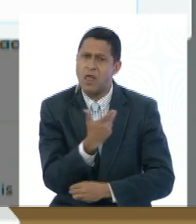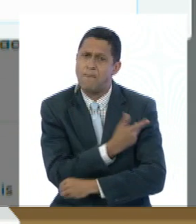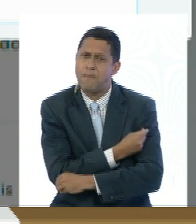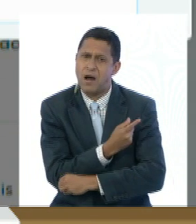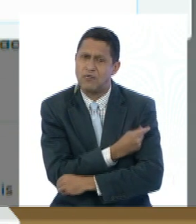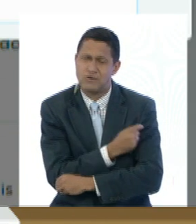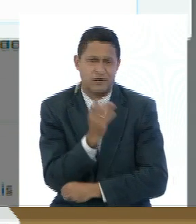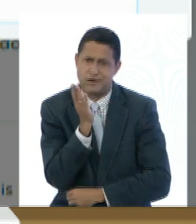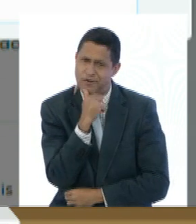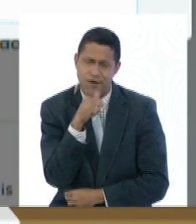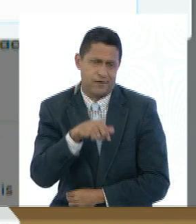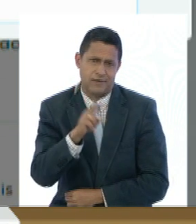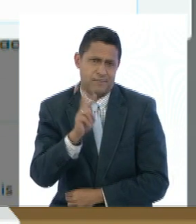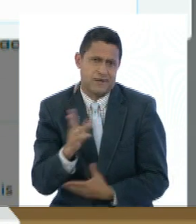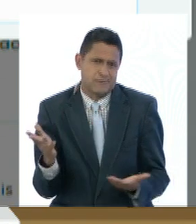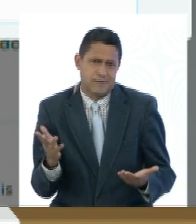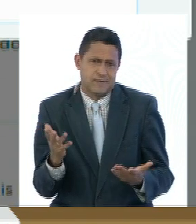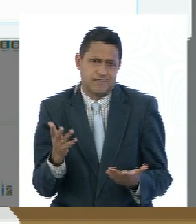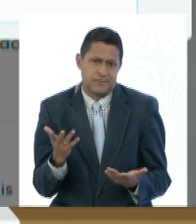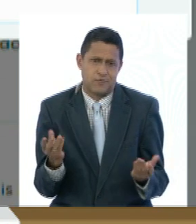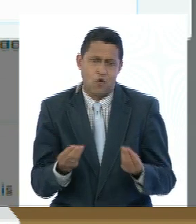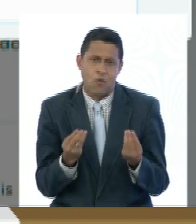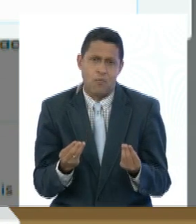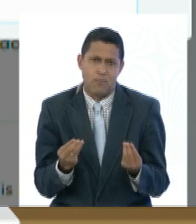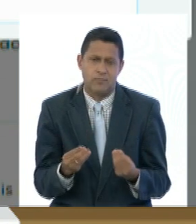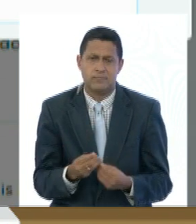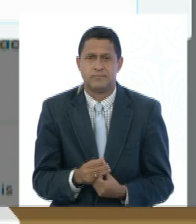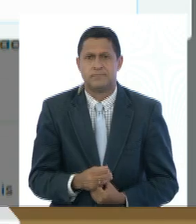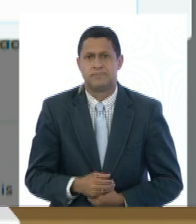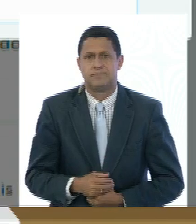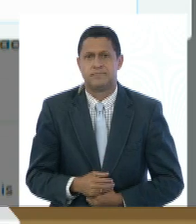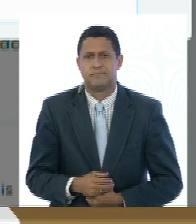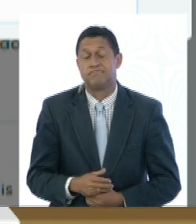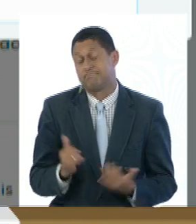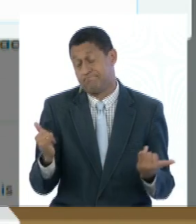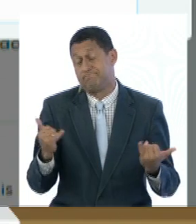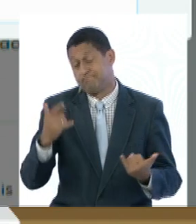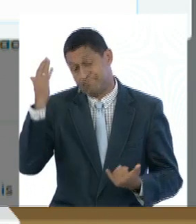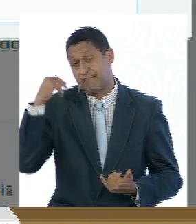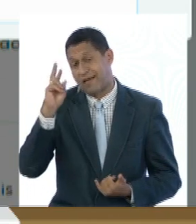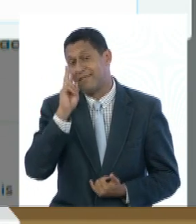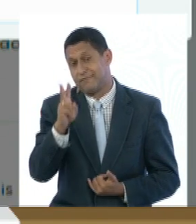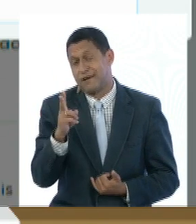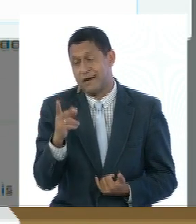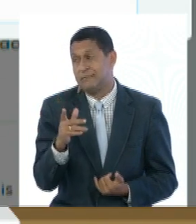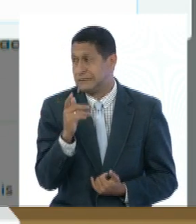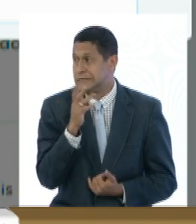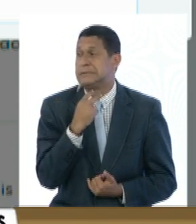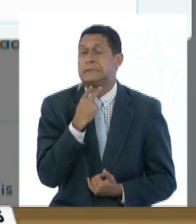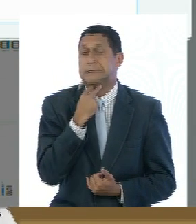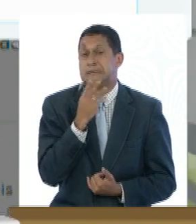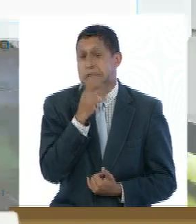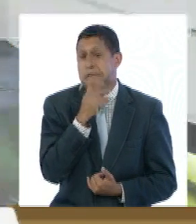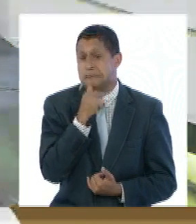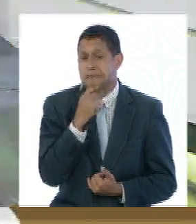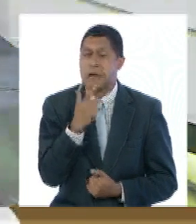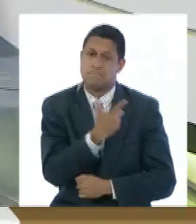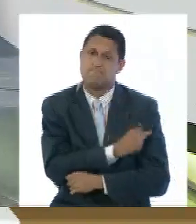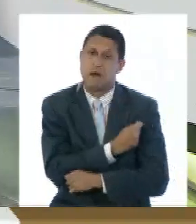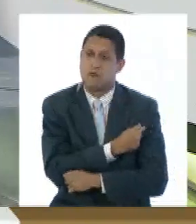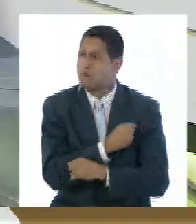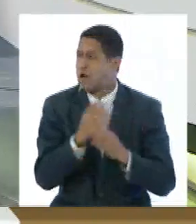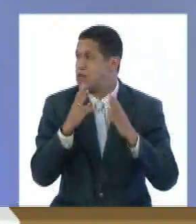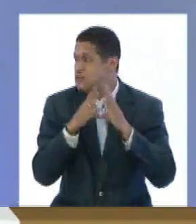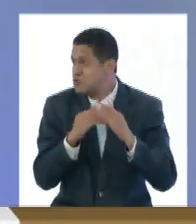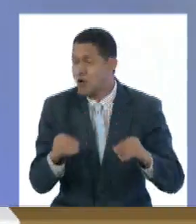vacunas que no se consiguen en Venezuela? Por ejemplo, neumococo, gracias. Ya, bueno, veíamos que hay una deficiencia de diferentes tipos de vacunas que no en todos